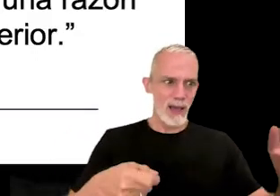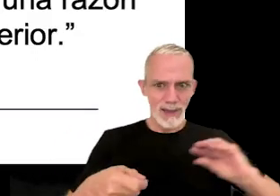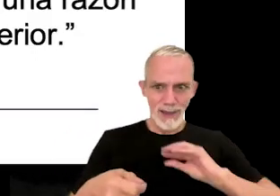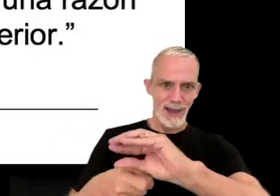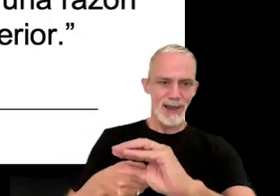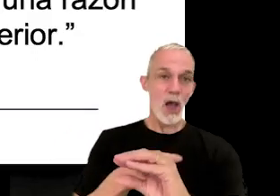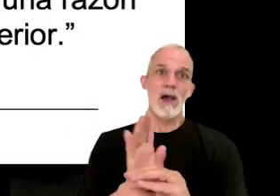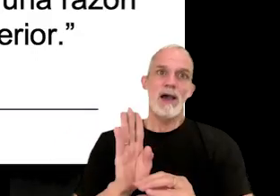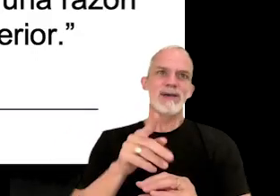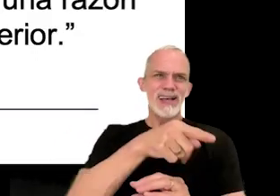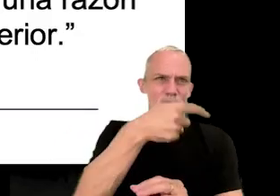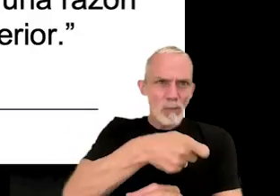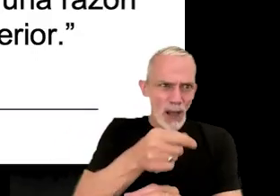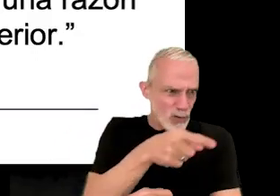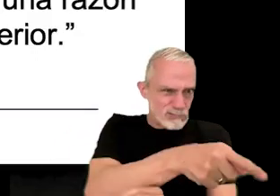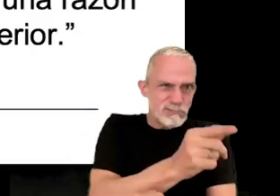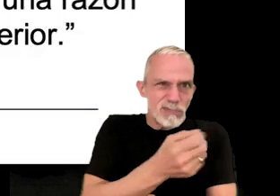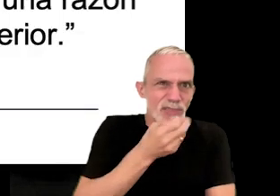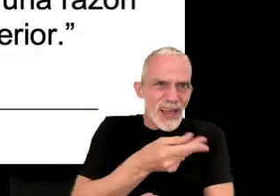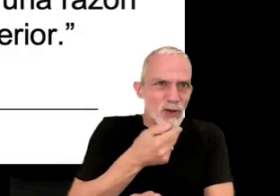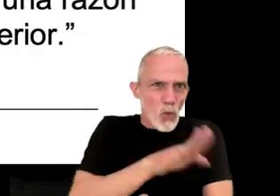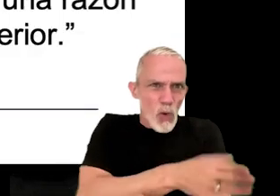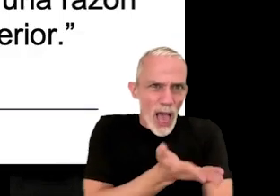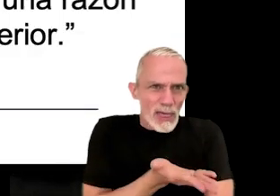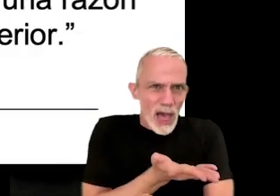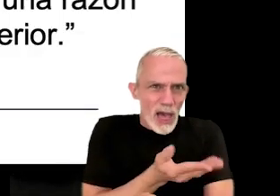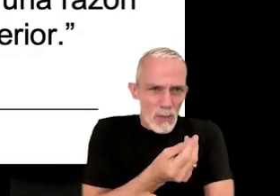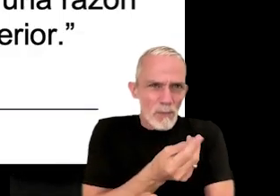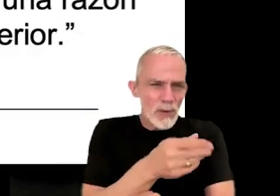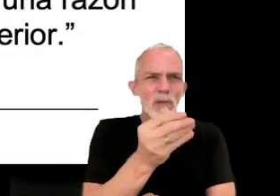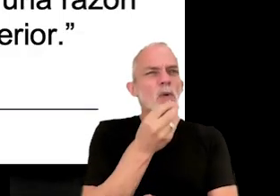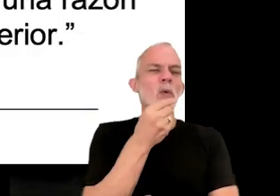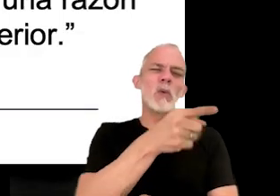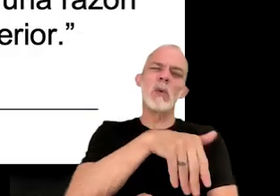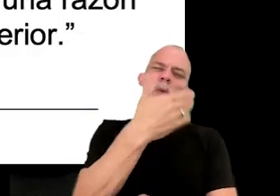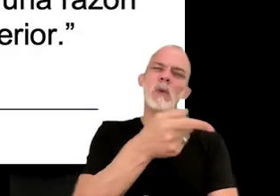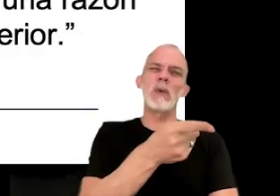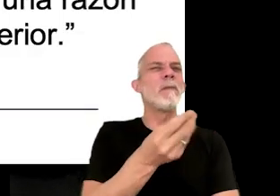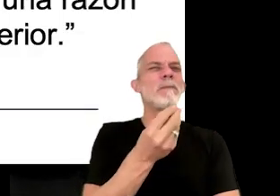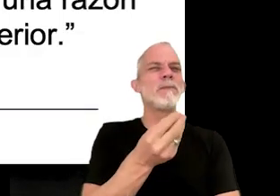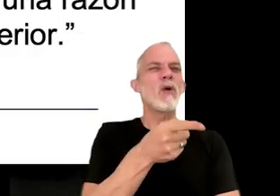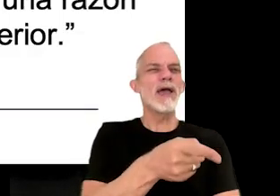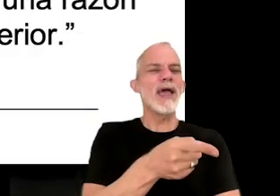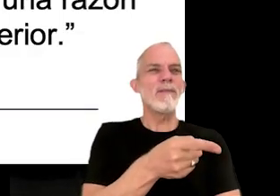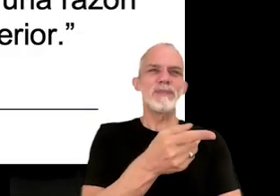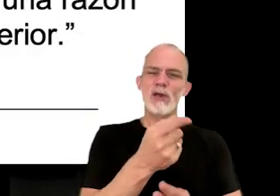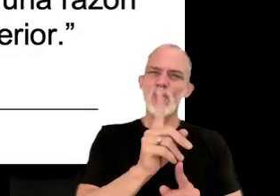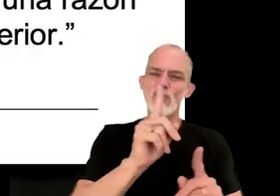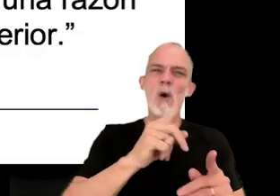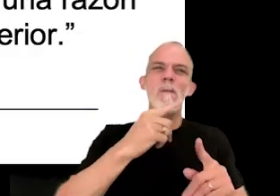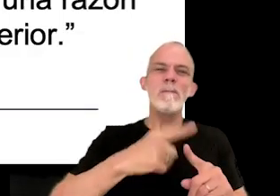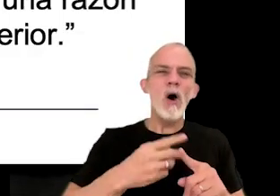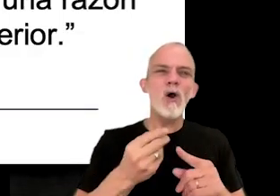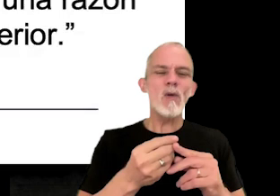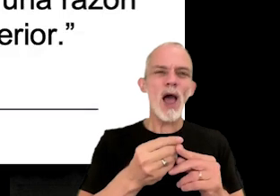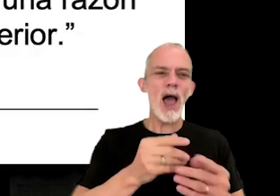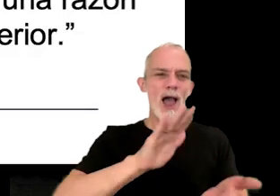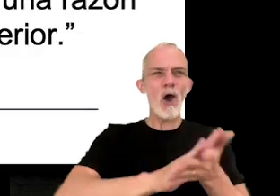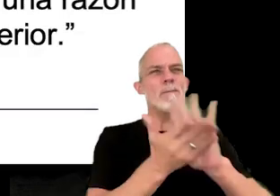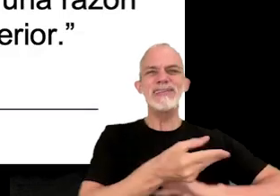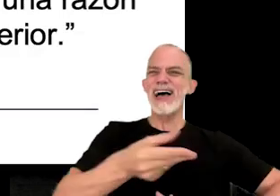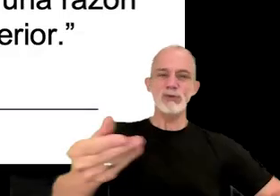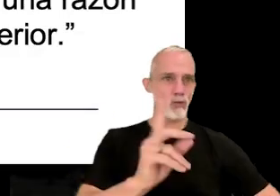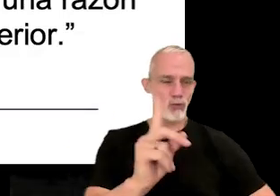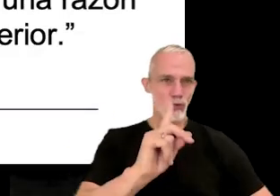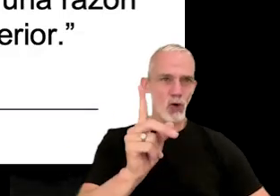cuando en realidad ese pago era de esa declaración jurada original. O sea, la simulación acá está dada no a través de una compensación, sino a través